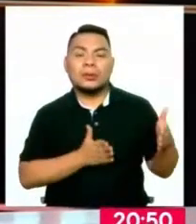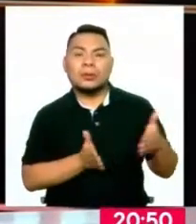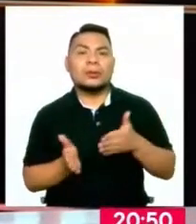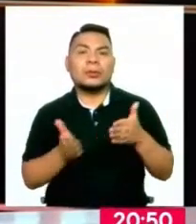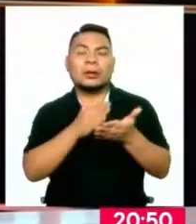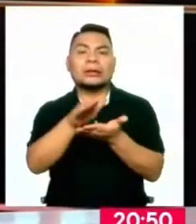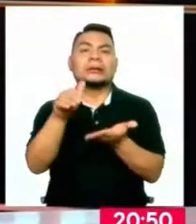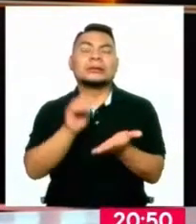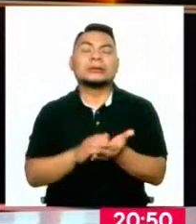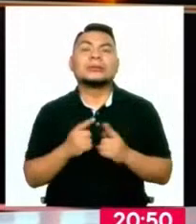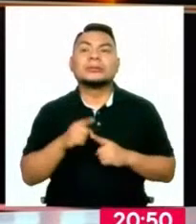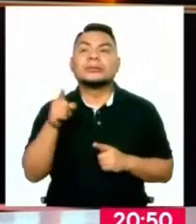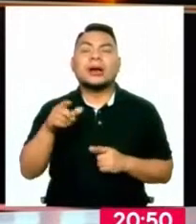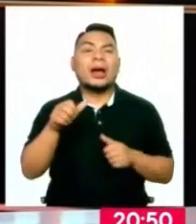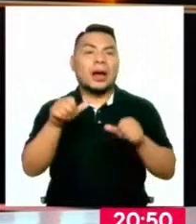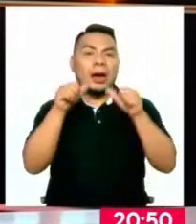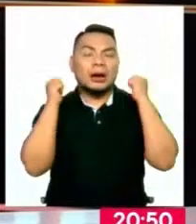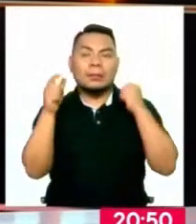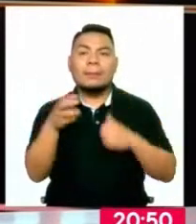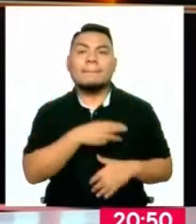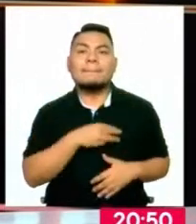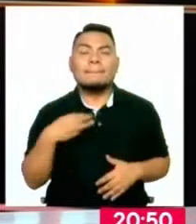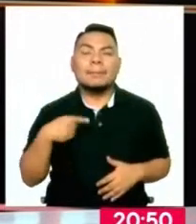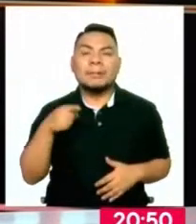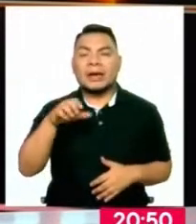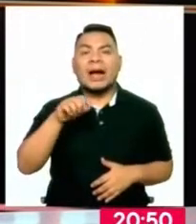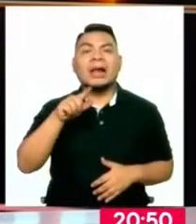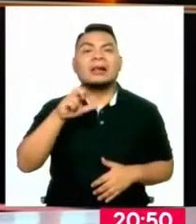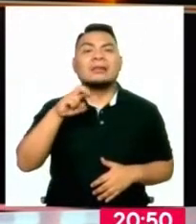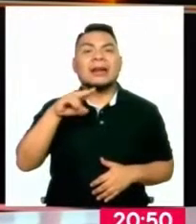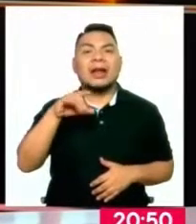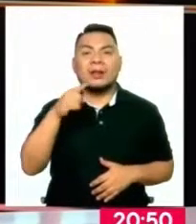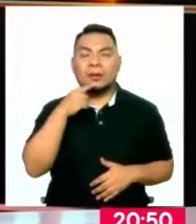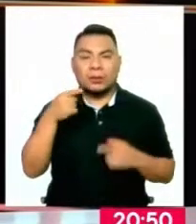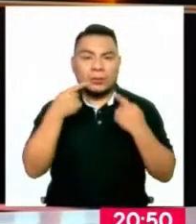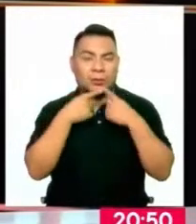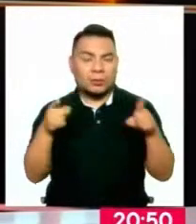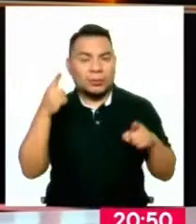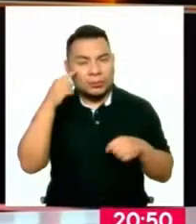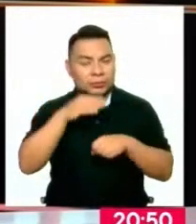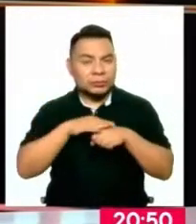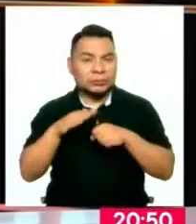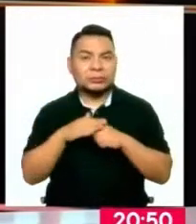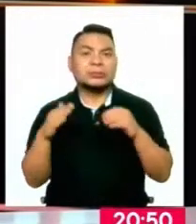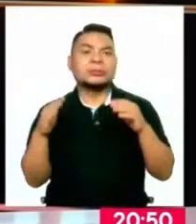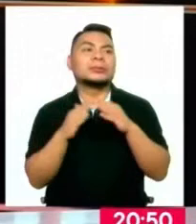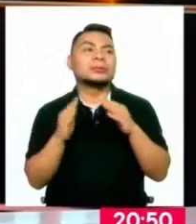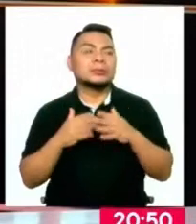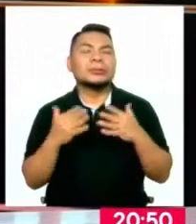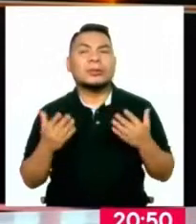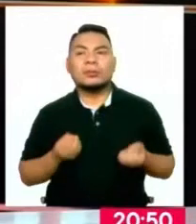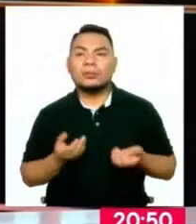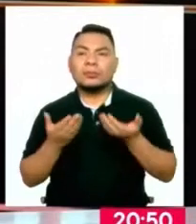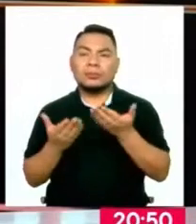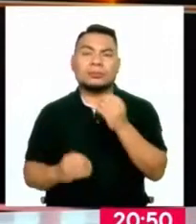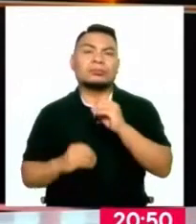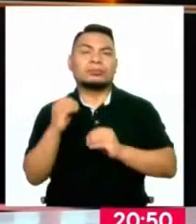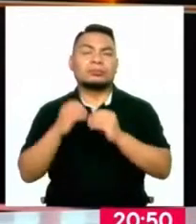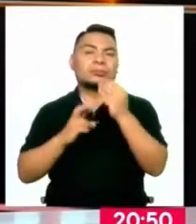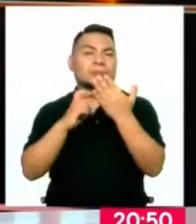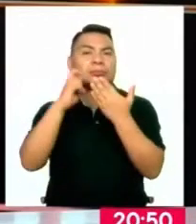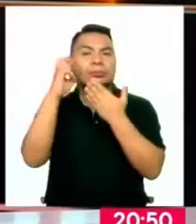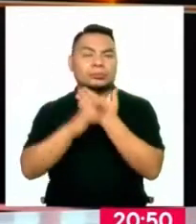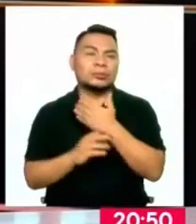carretera central, mientras en Amazonas el ministro Heiner Alvarado anunció la llegada de la estrategia Vivienda Itinerante para sacar adelante